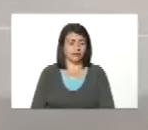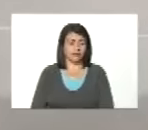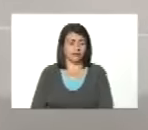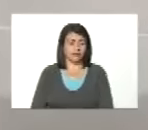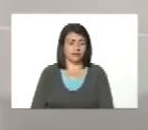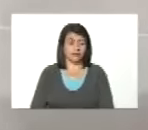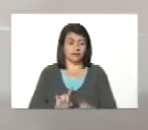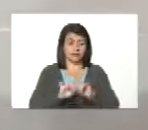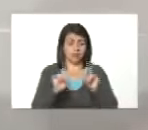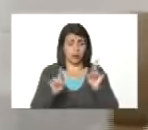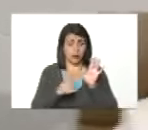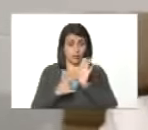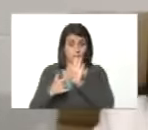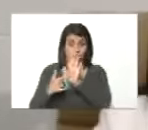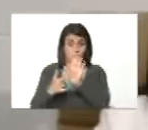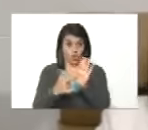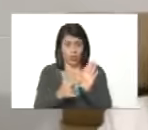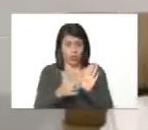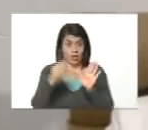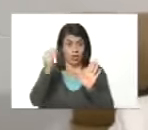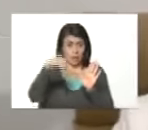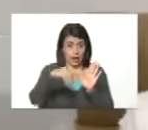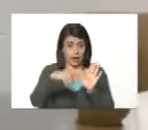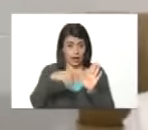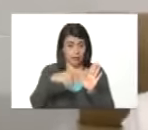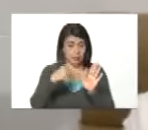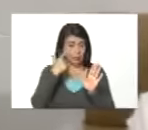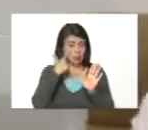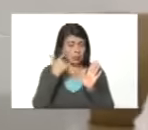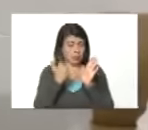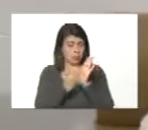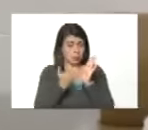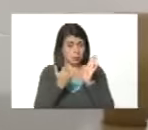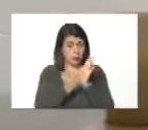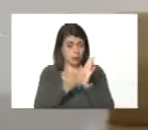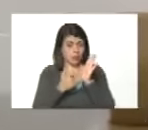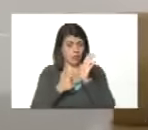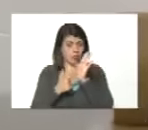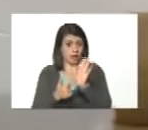Pero para dar más muestras de estulticia,